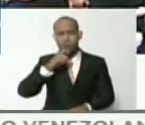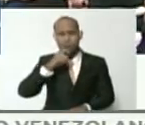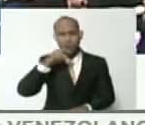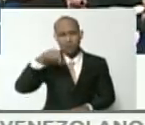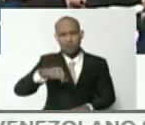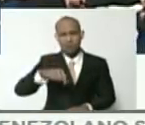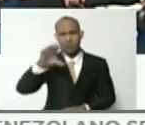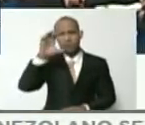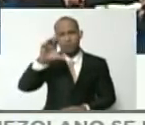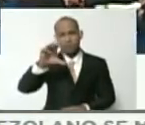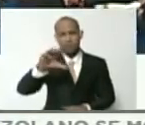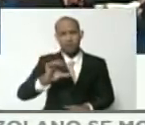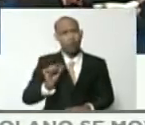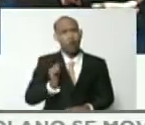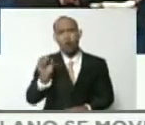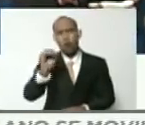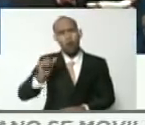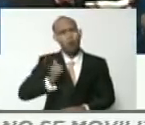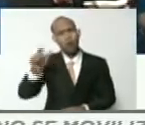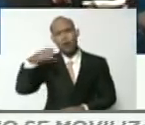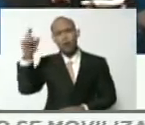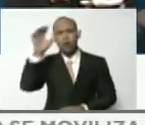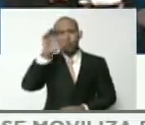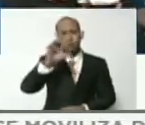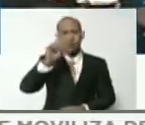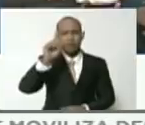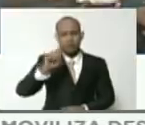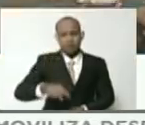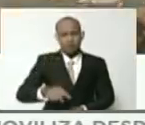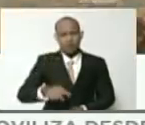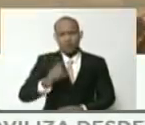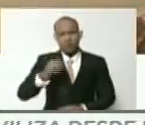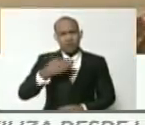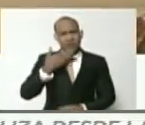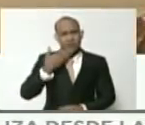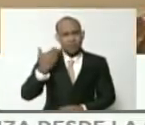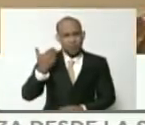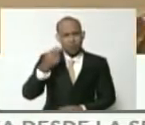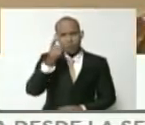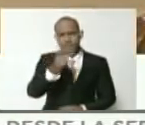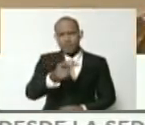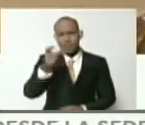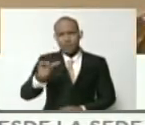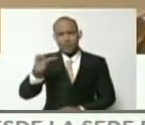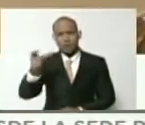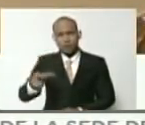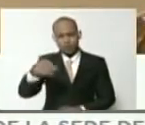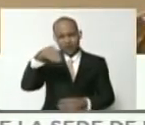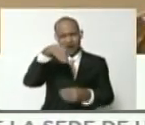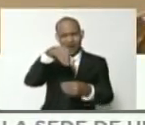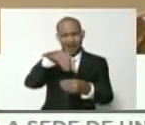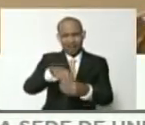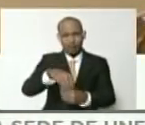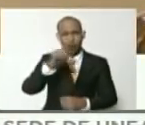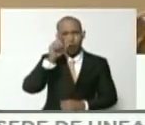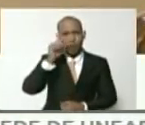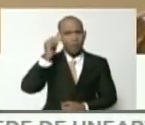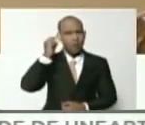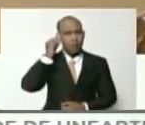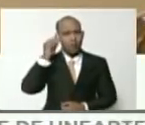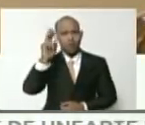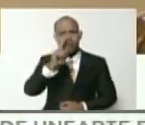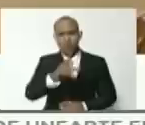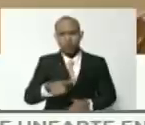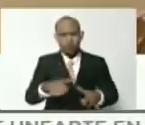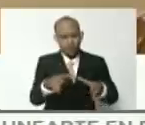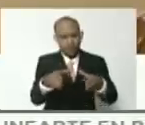país, lo mejor es que la gente del país se encuentra y encuentra